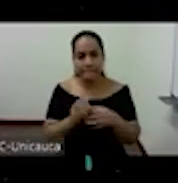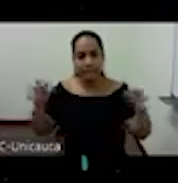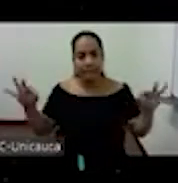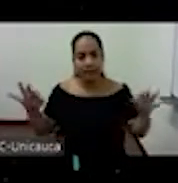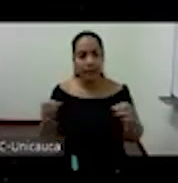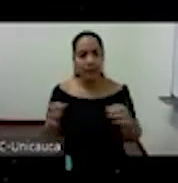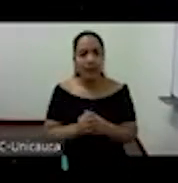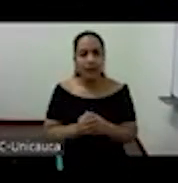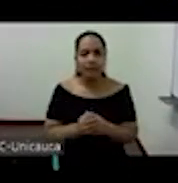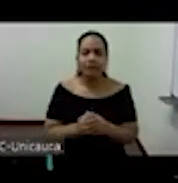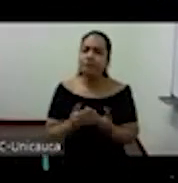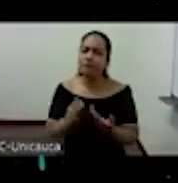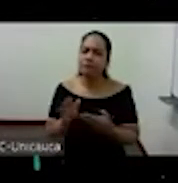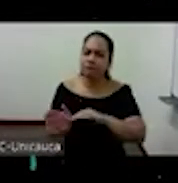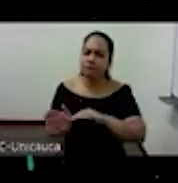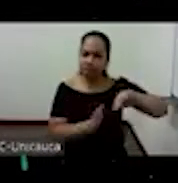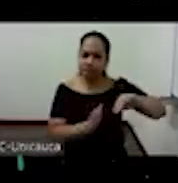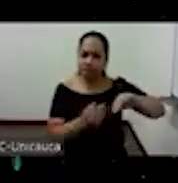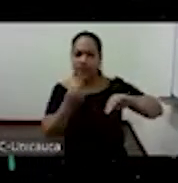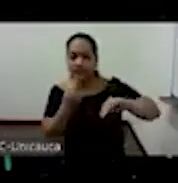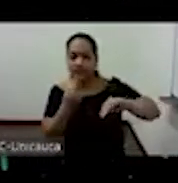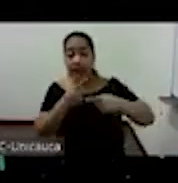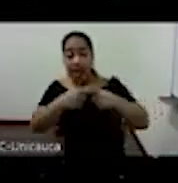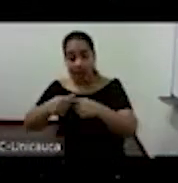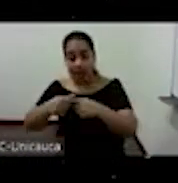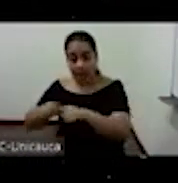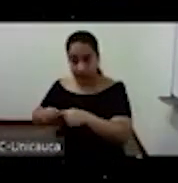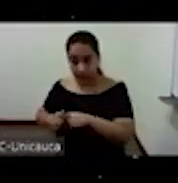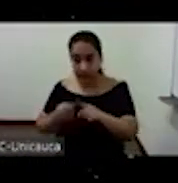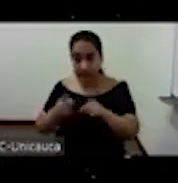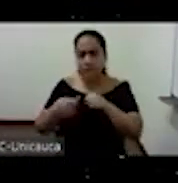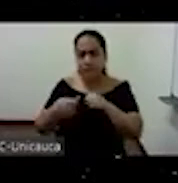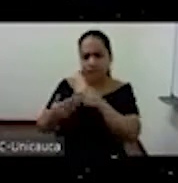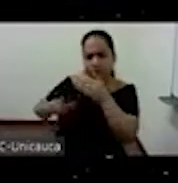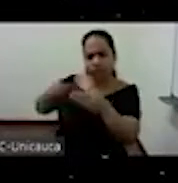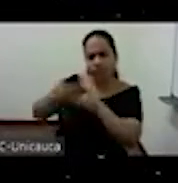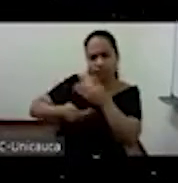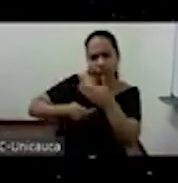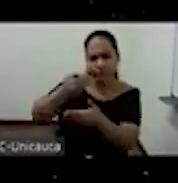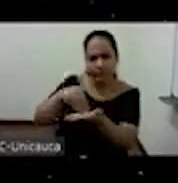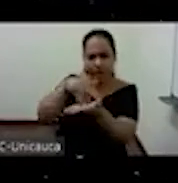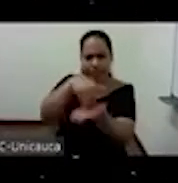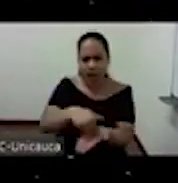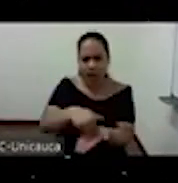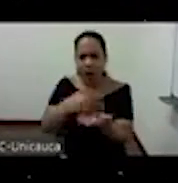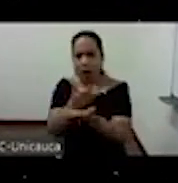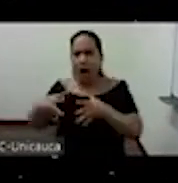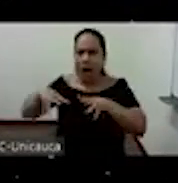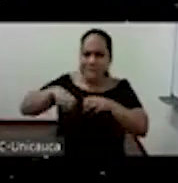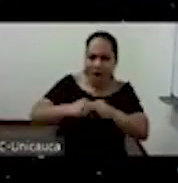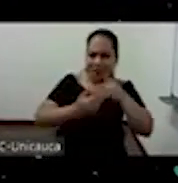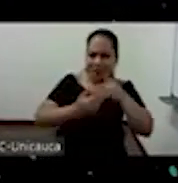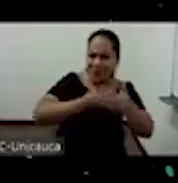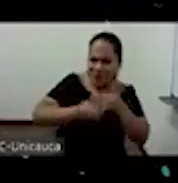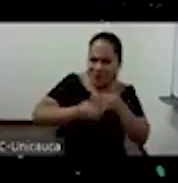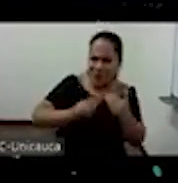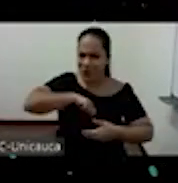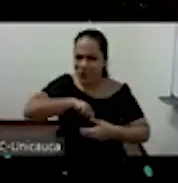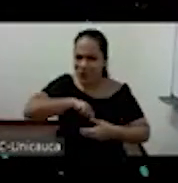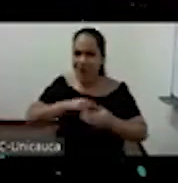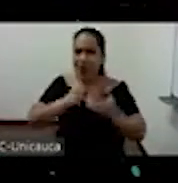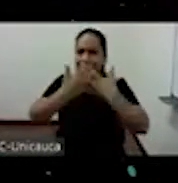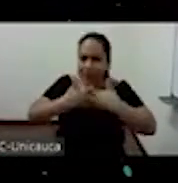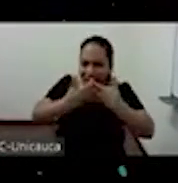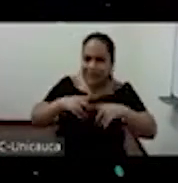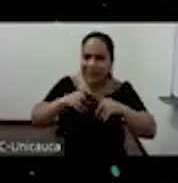Por otro lado, también el tejido ha venido resistiendo al colonialismo, a la industrialización y